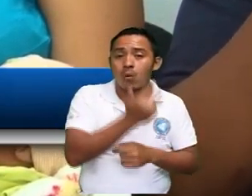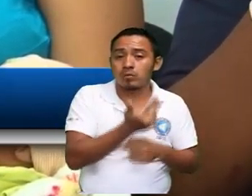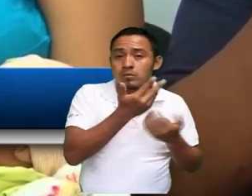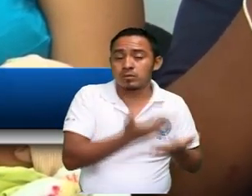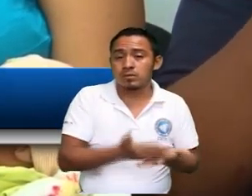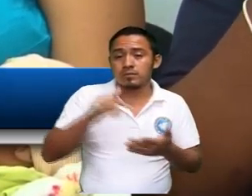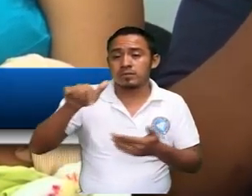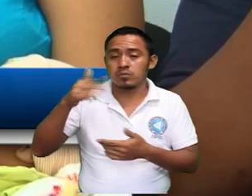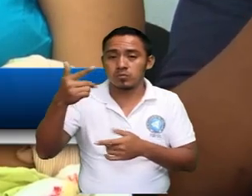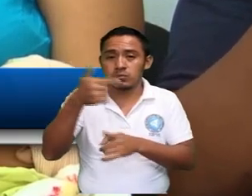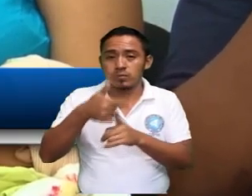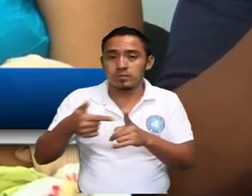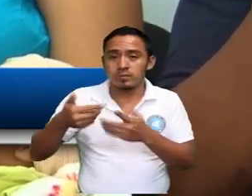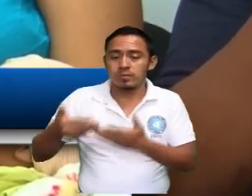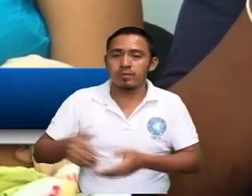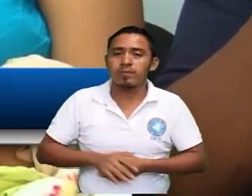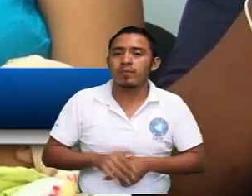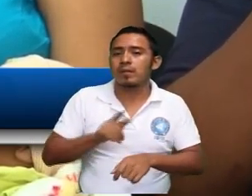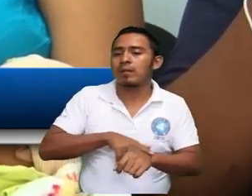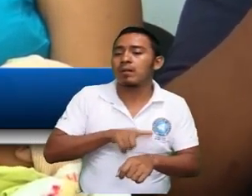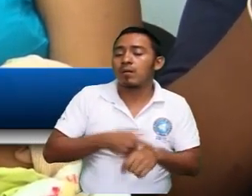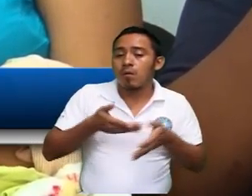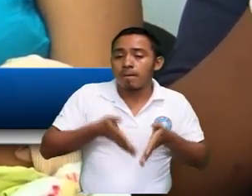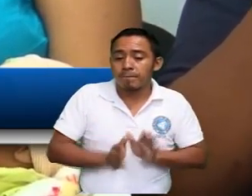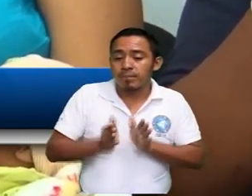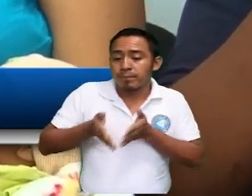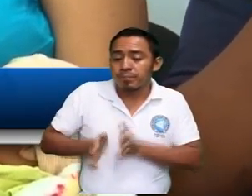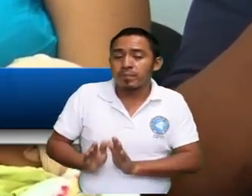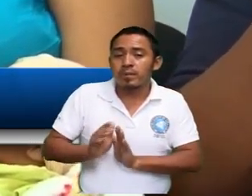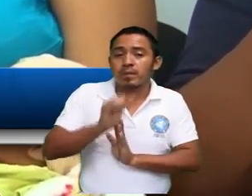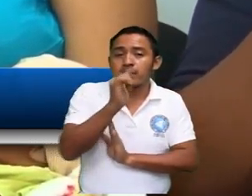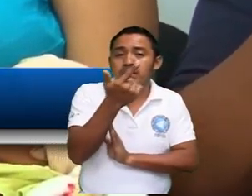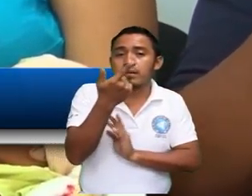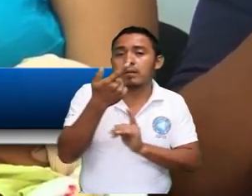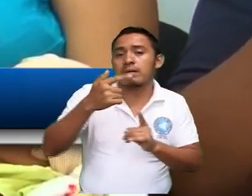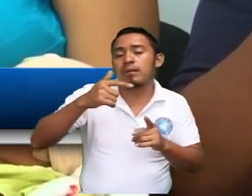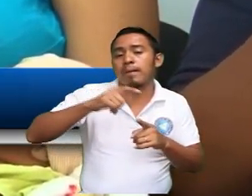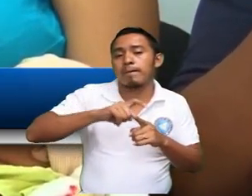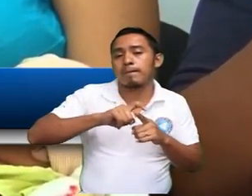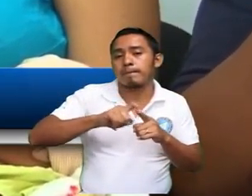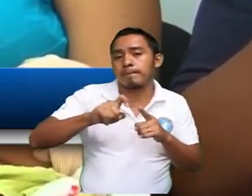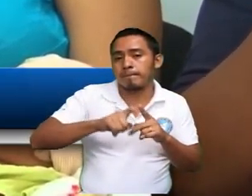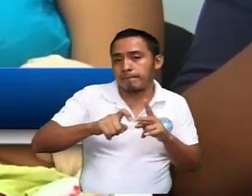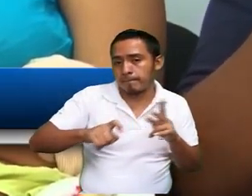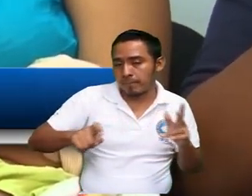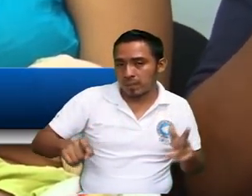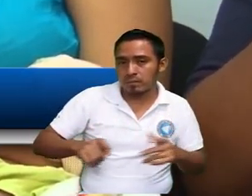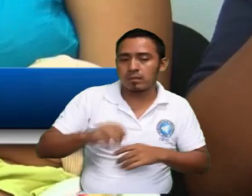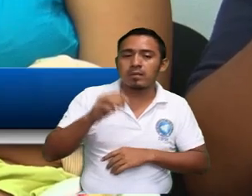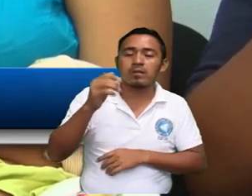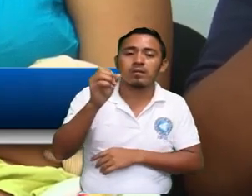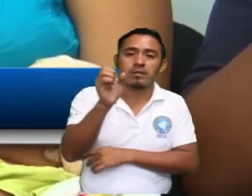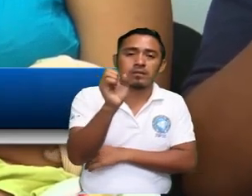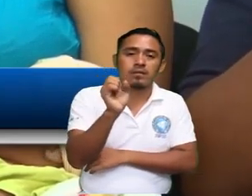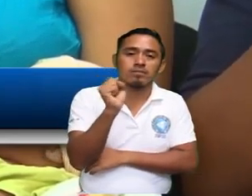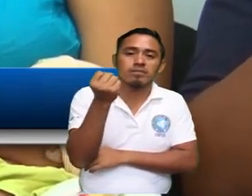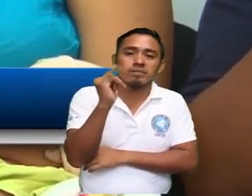a los cuántos meses? A los 7 meses nacieron. Siete mesinos. Ya, ¿y por cuánto tiempo